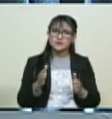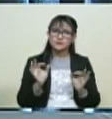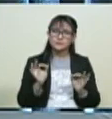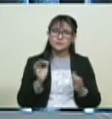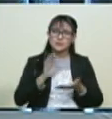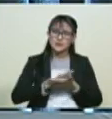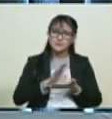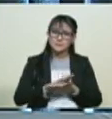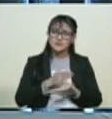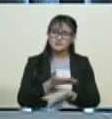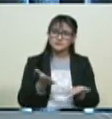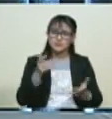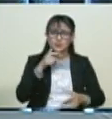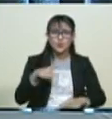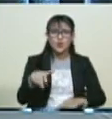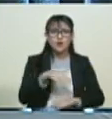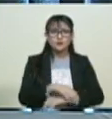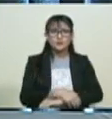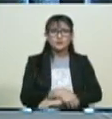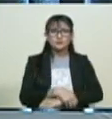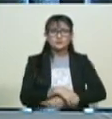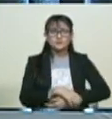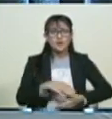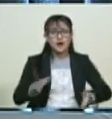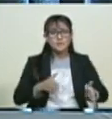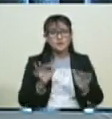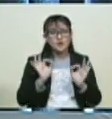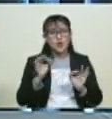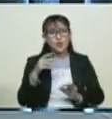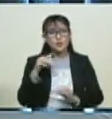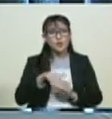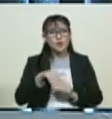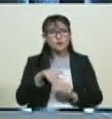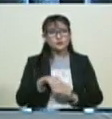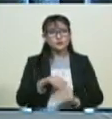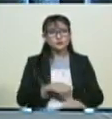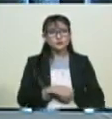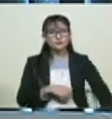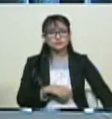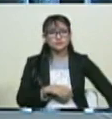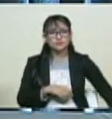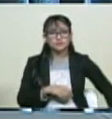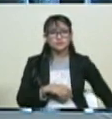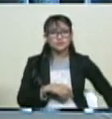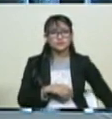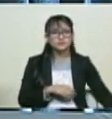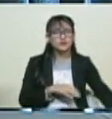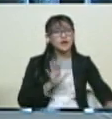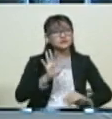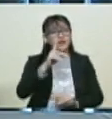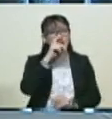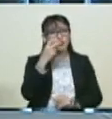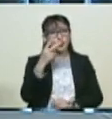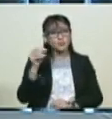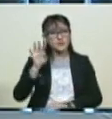pacífico del pueblo el camino de los votos y así fue en el año 2004